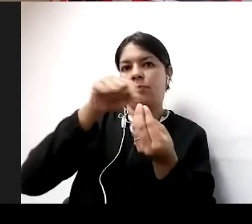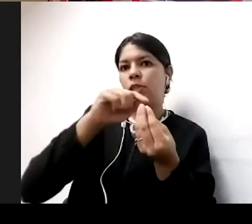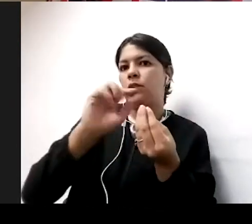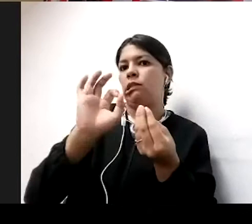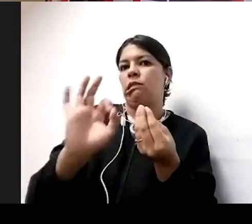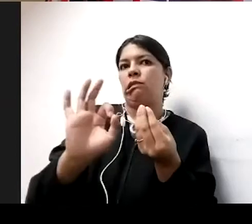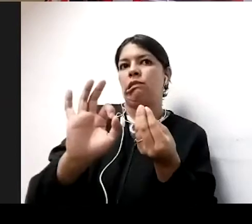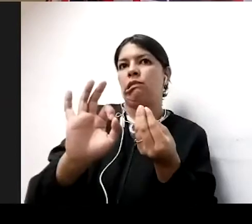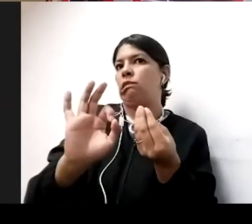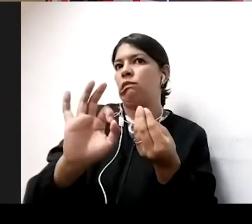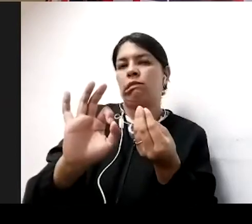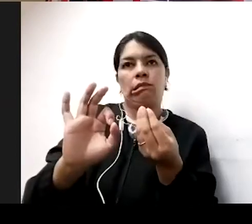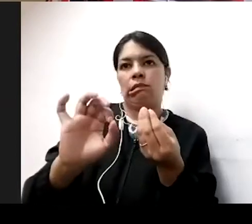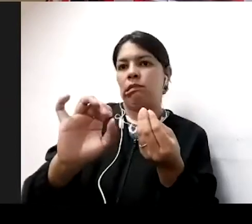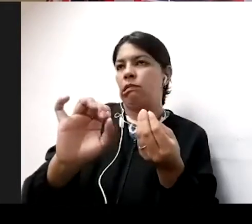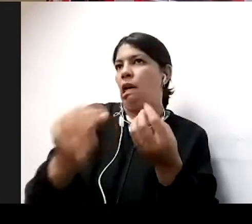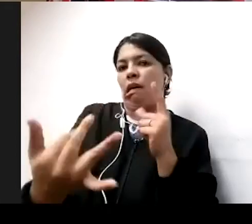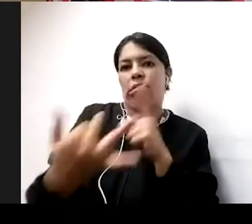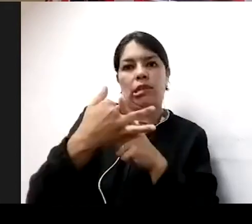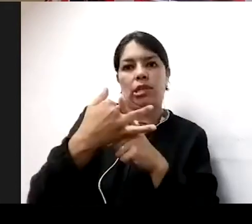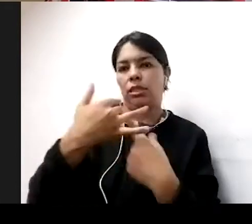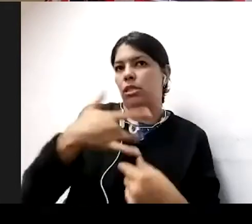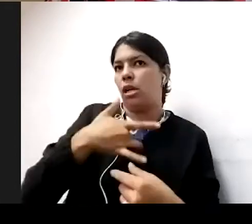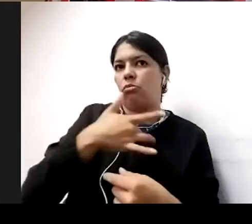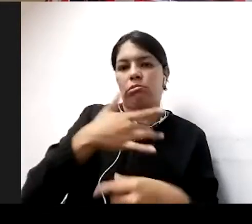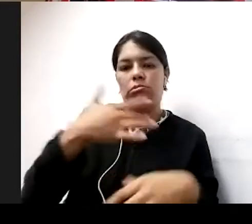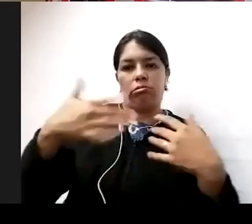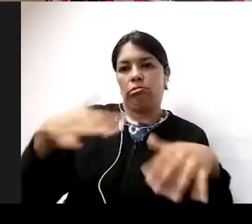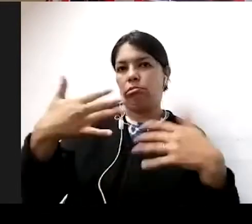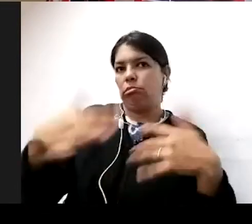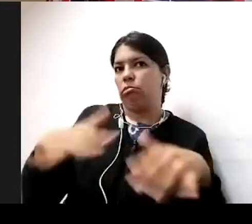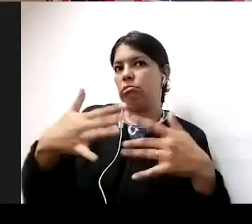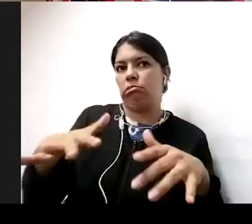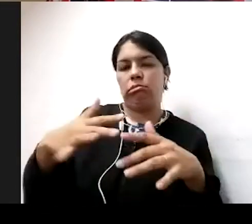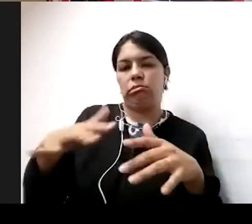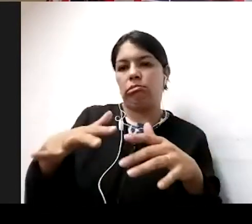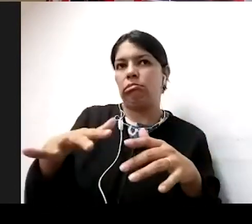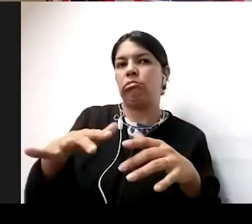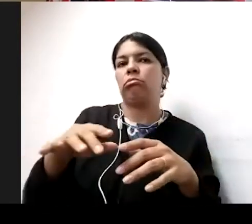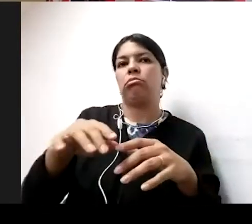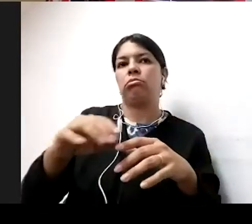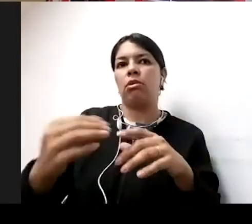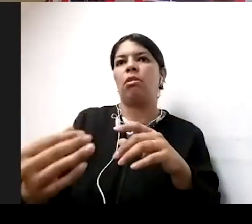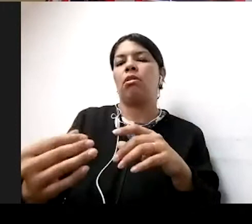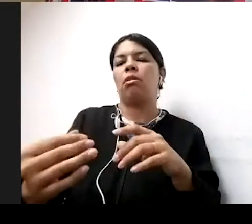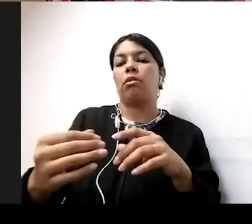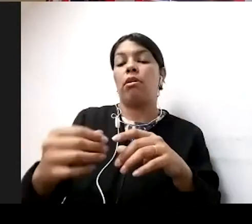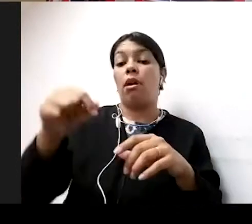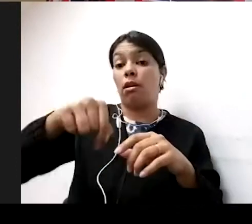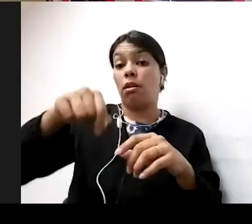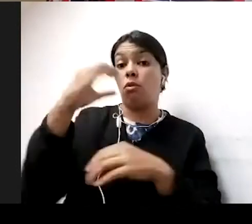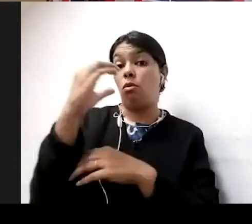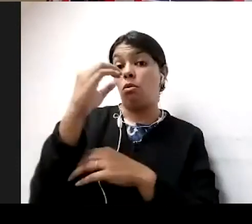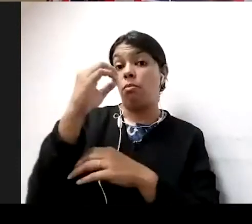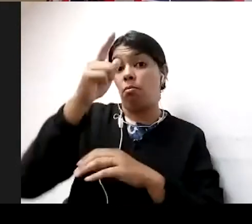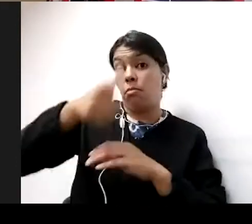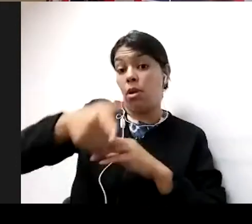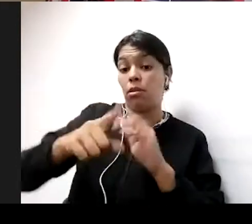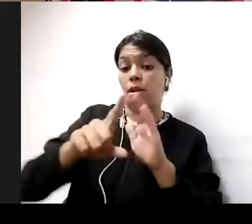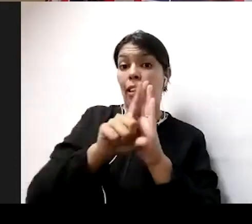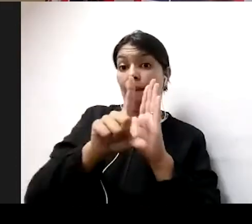o sustancias psicoactivas. En nuestro país existen reglamentos donde hay unas que son lícitas, que vamos a